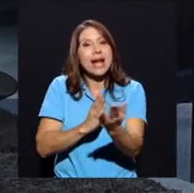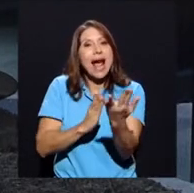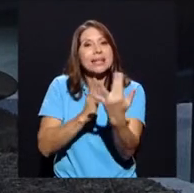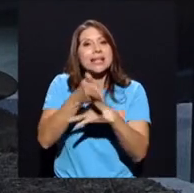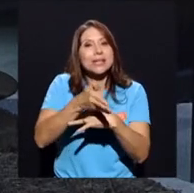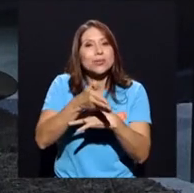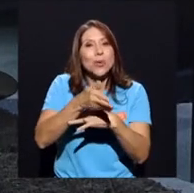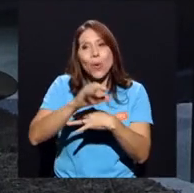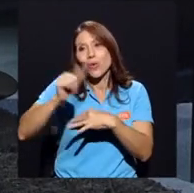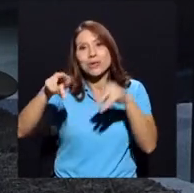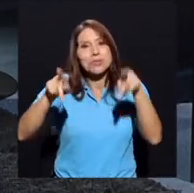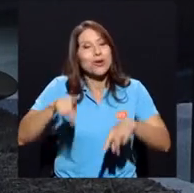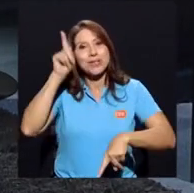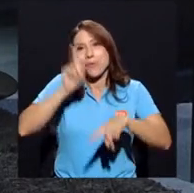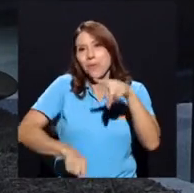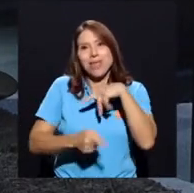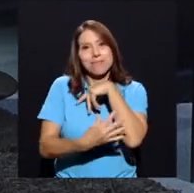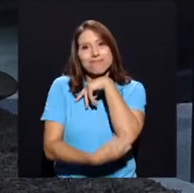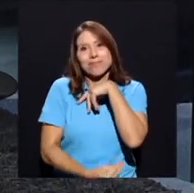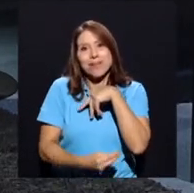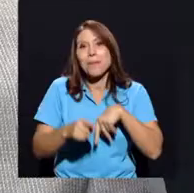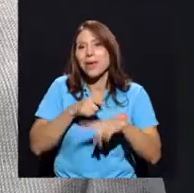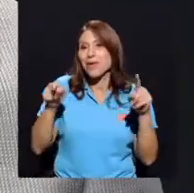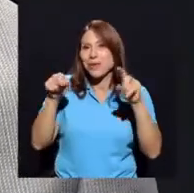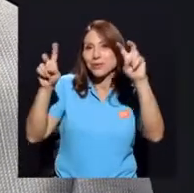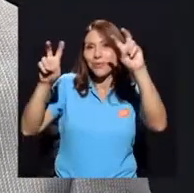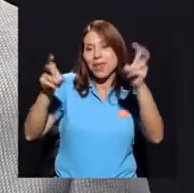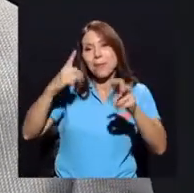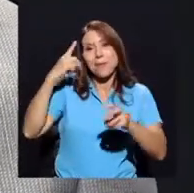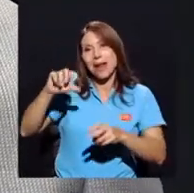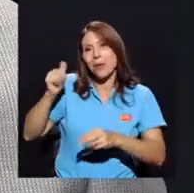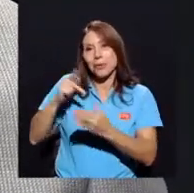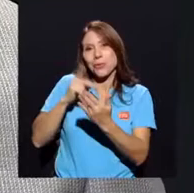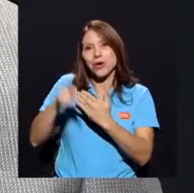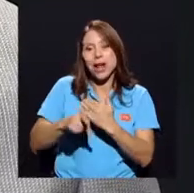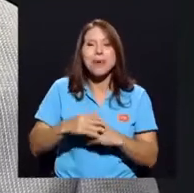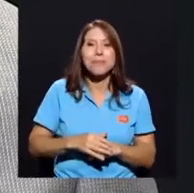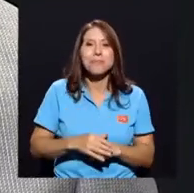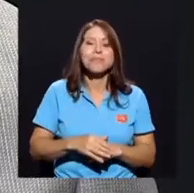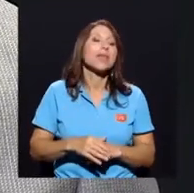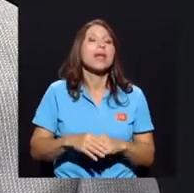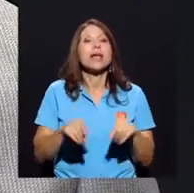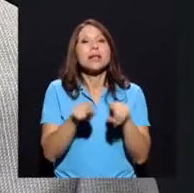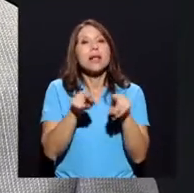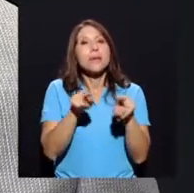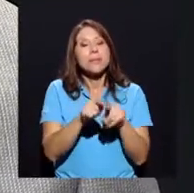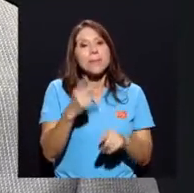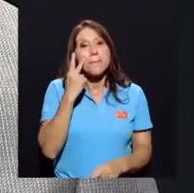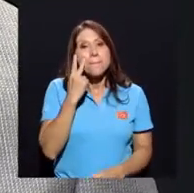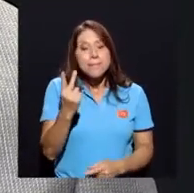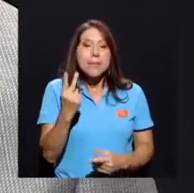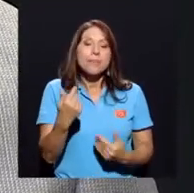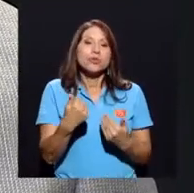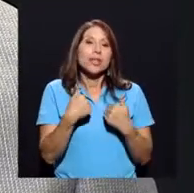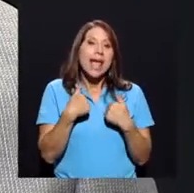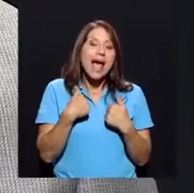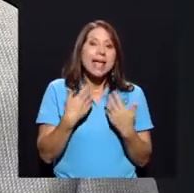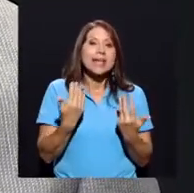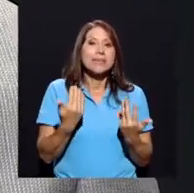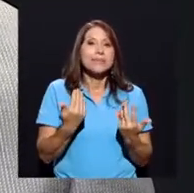recursos pero bueno es todo un tema para otro programa no solamente este vemos que hay una